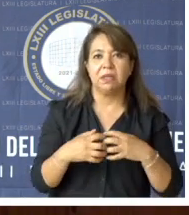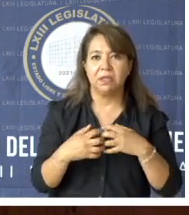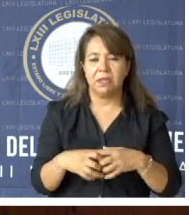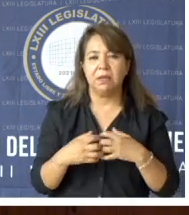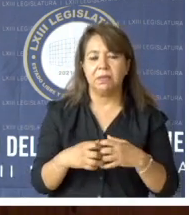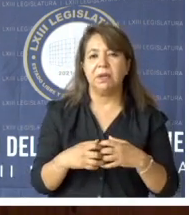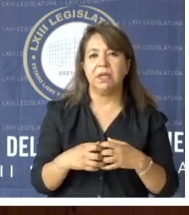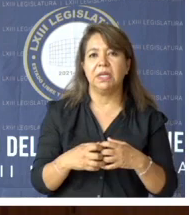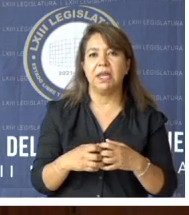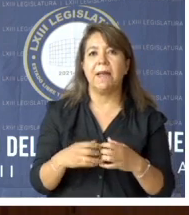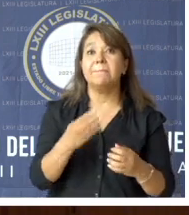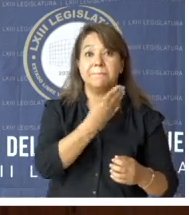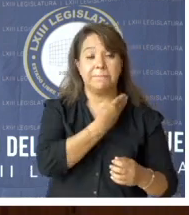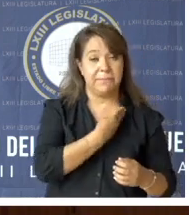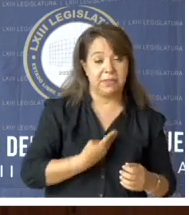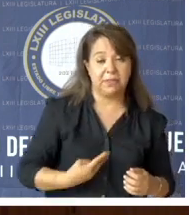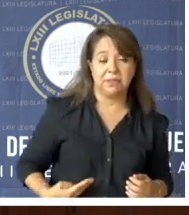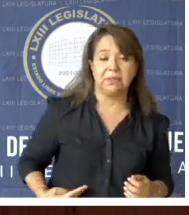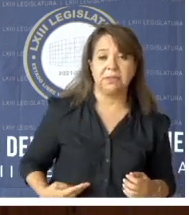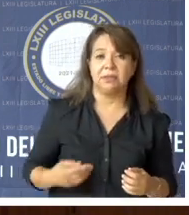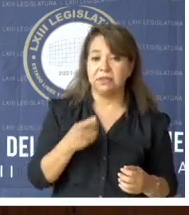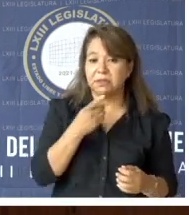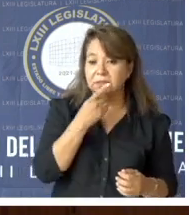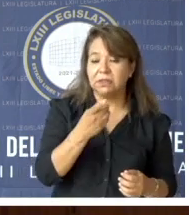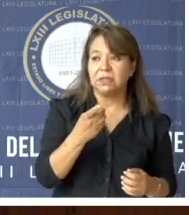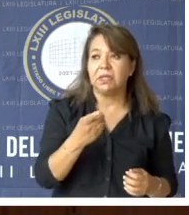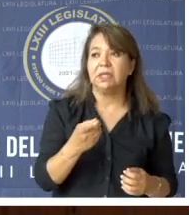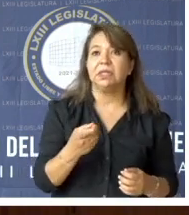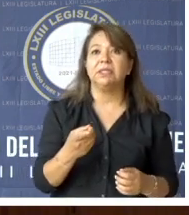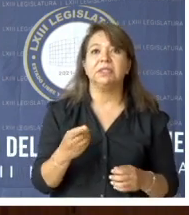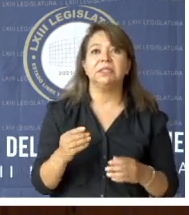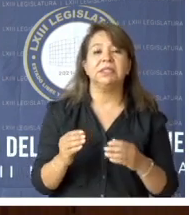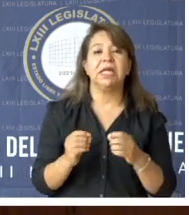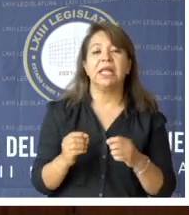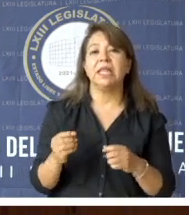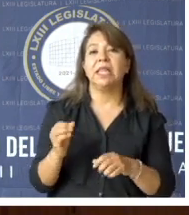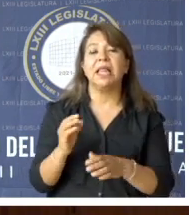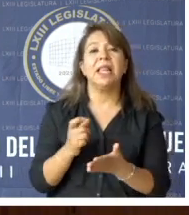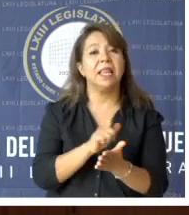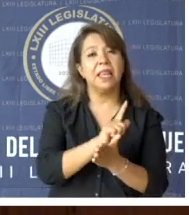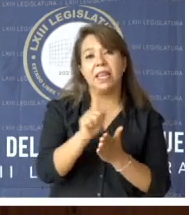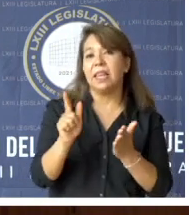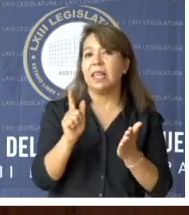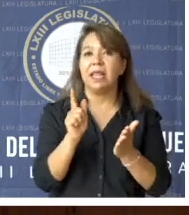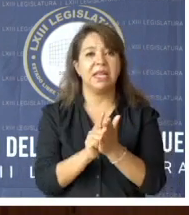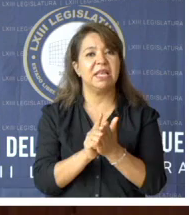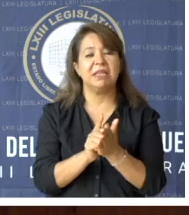presidente está más vigente que nunca. Al margen de la ley, nada;